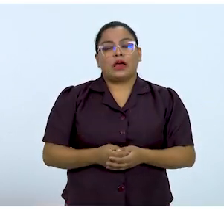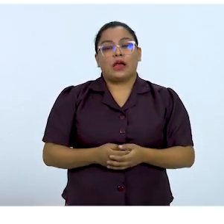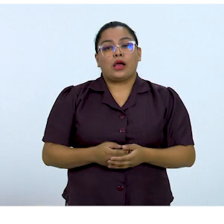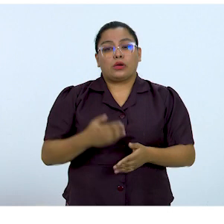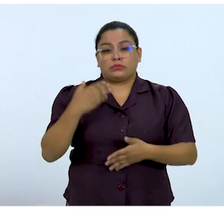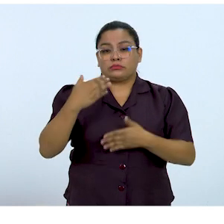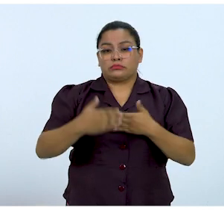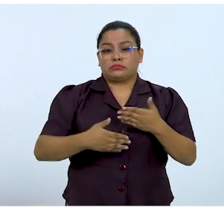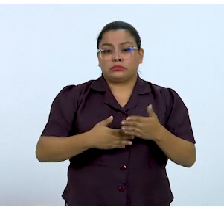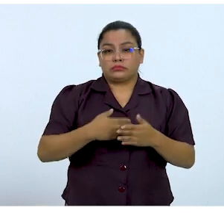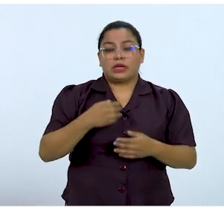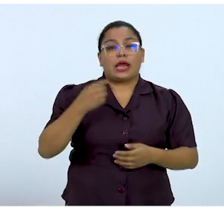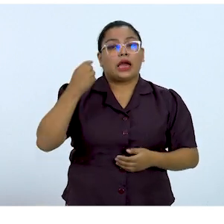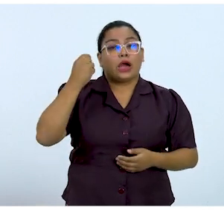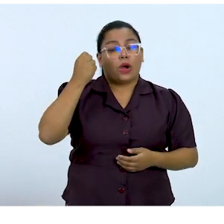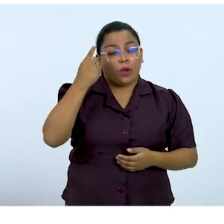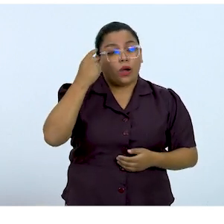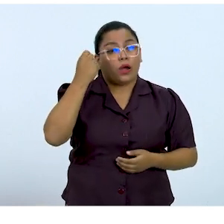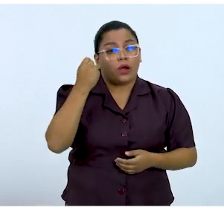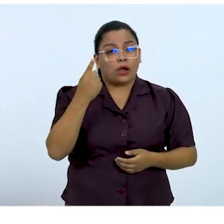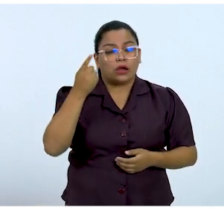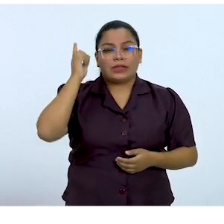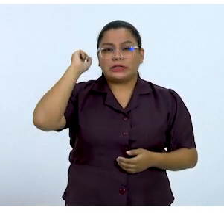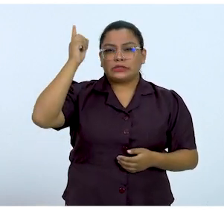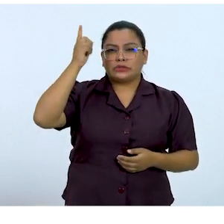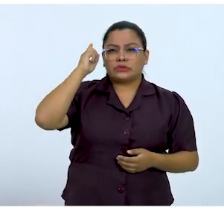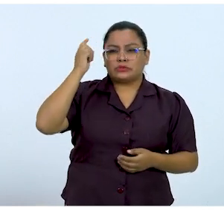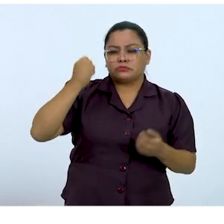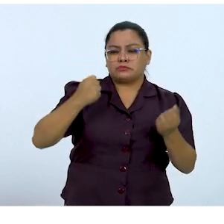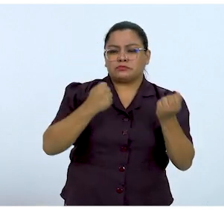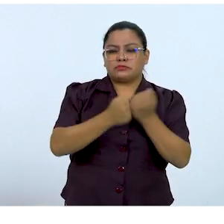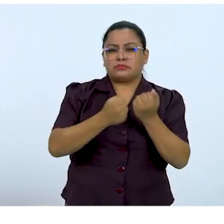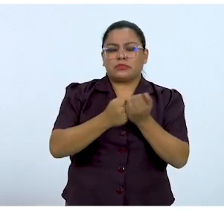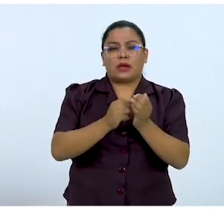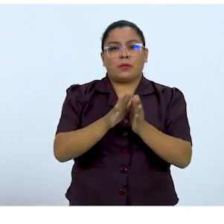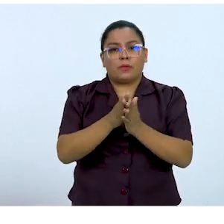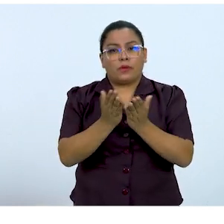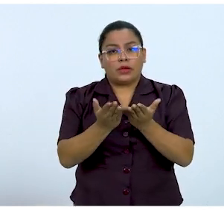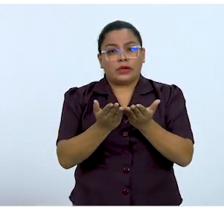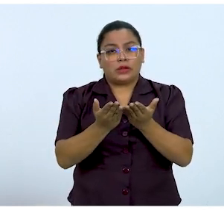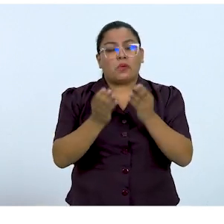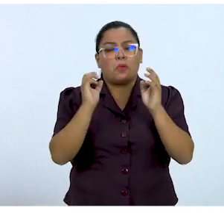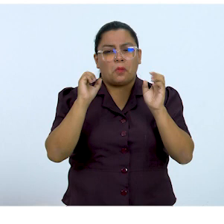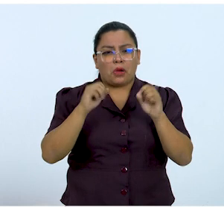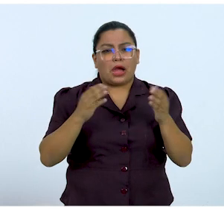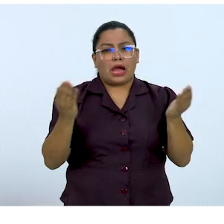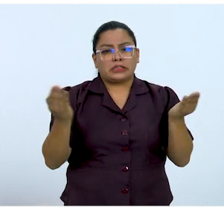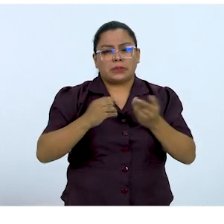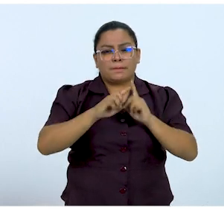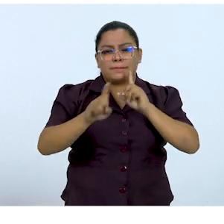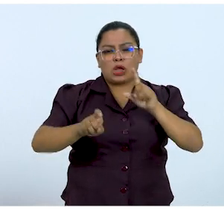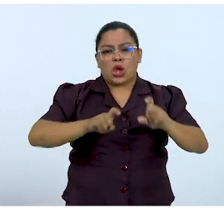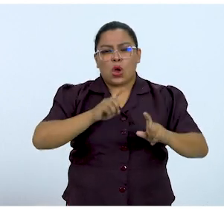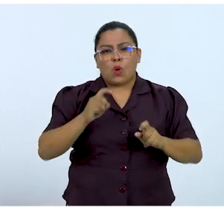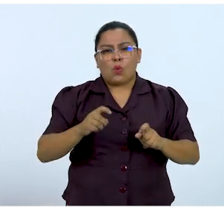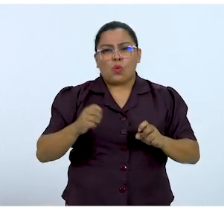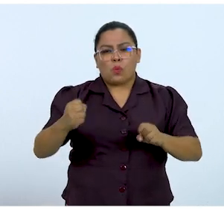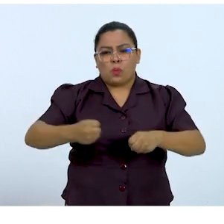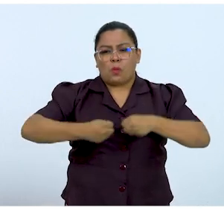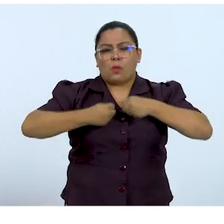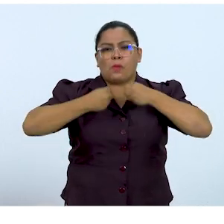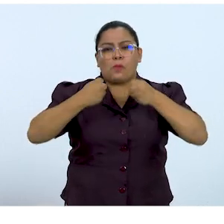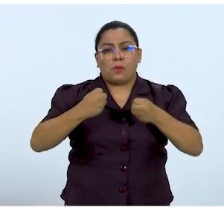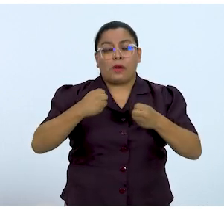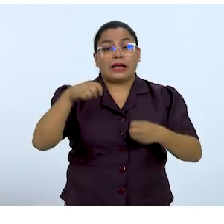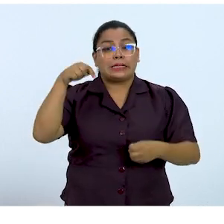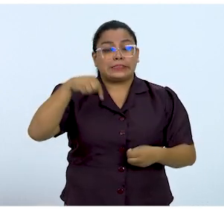El siguiente paso es la sección Comprende, en donde el docente se apoya del libro de texto. Pueden realizarse preguntas para